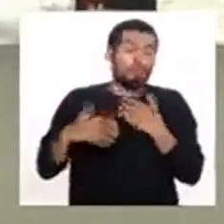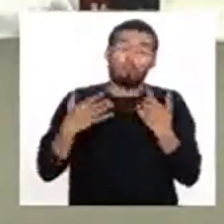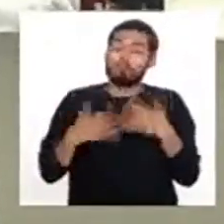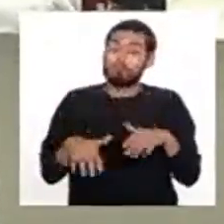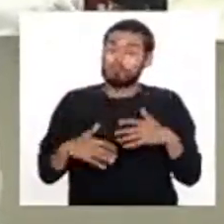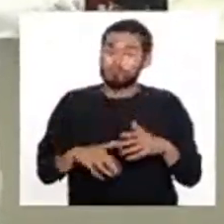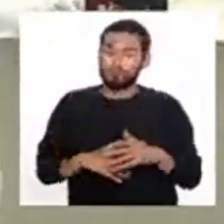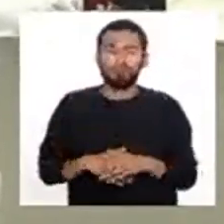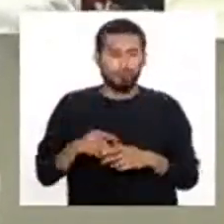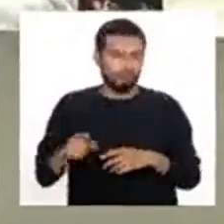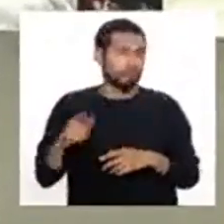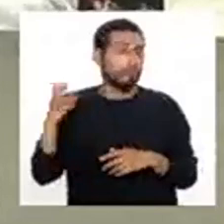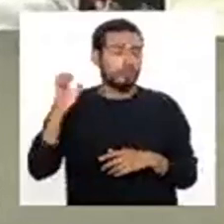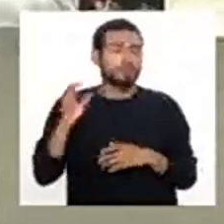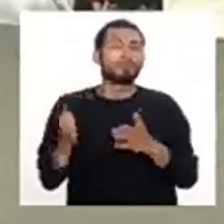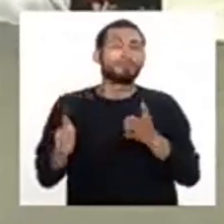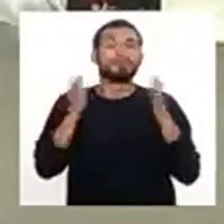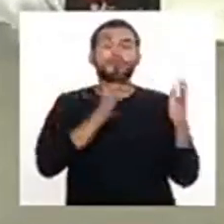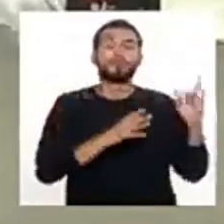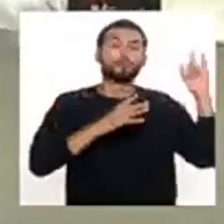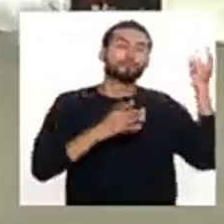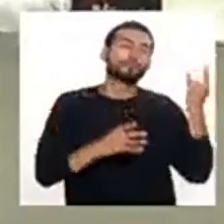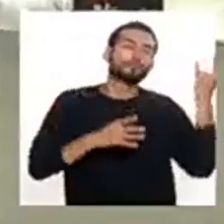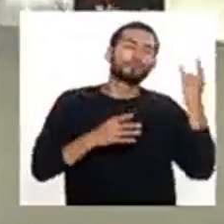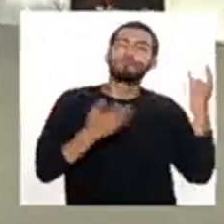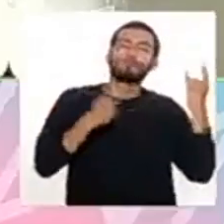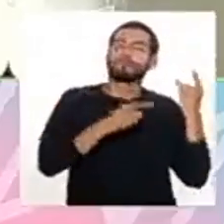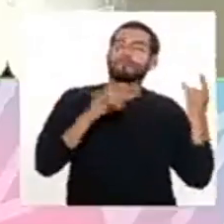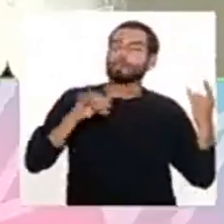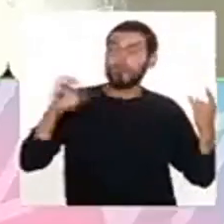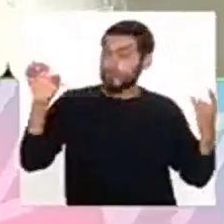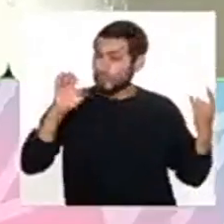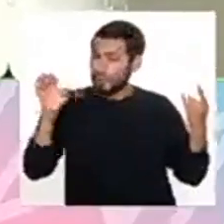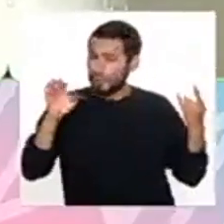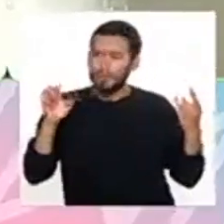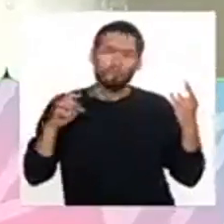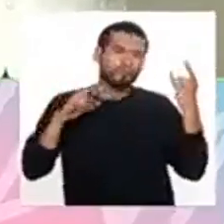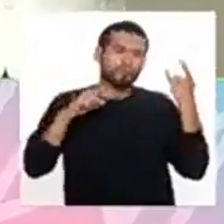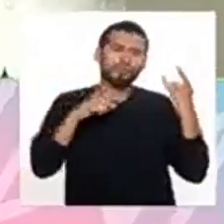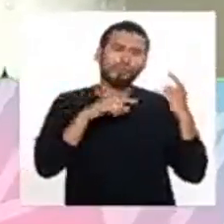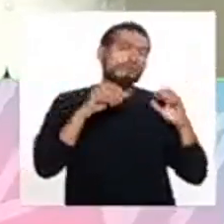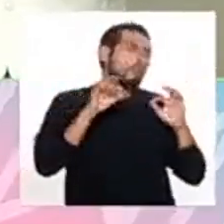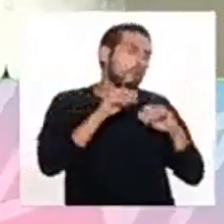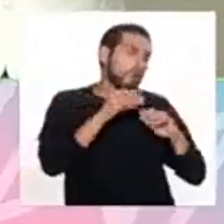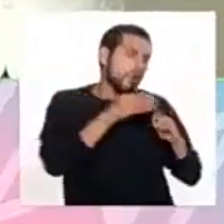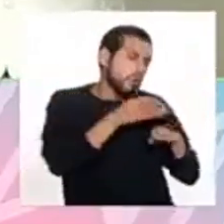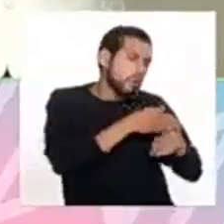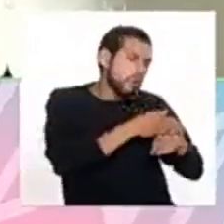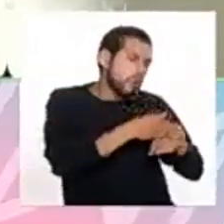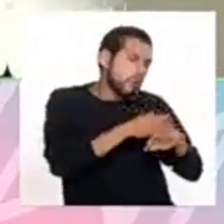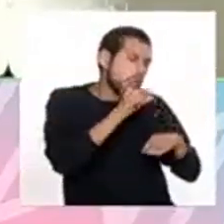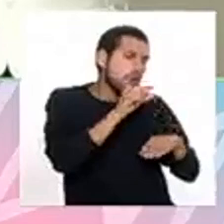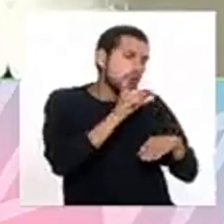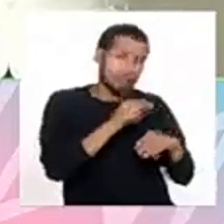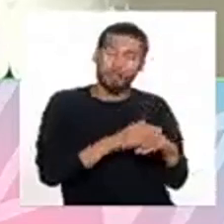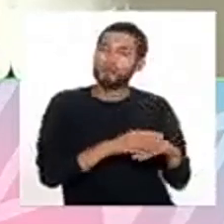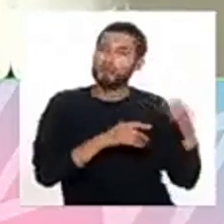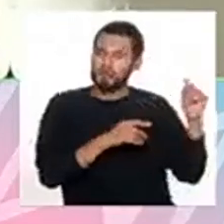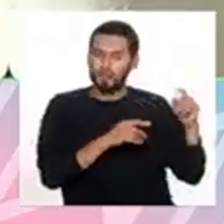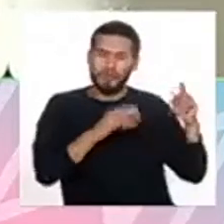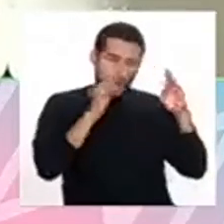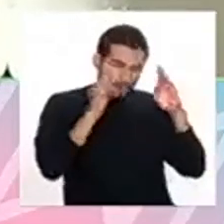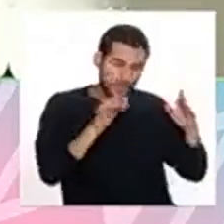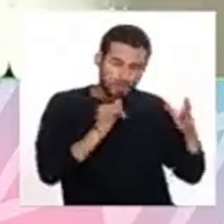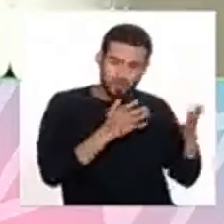cuando se trata de urgencias, se refiere pues a una emergencia que puede esperar un poquito, ¿no? Pero también igual la tenemos que atender, por